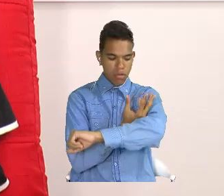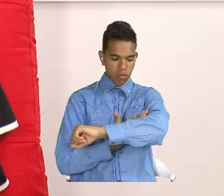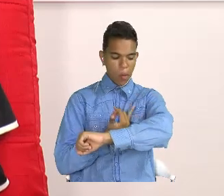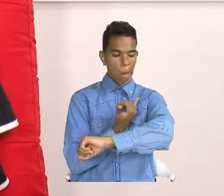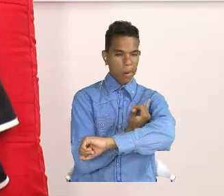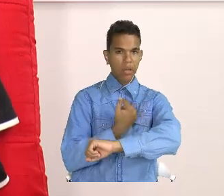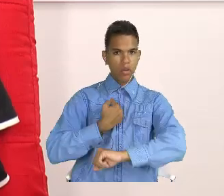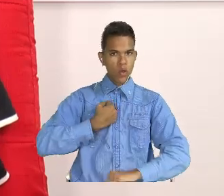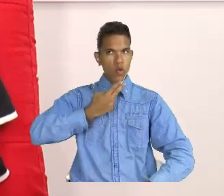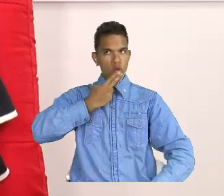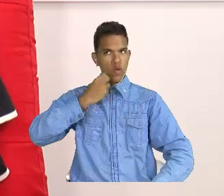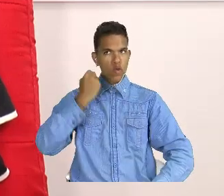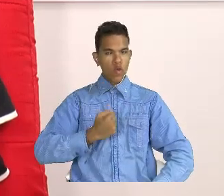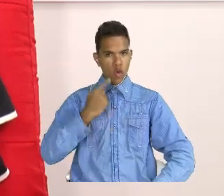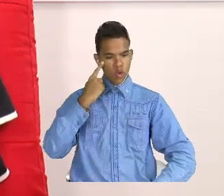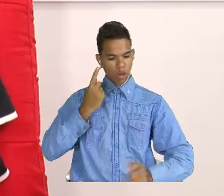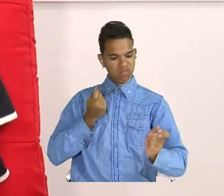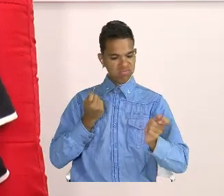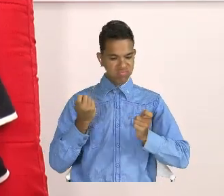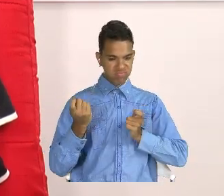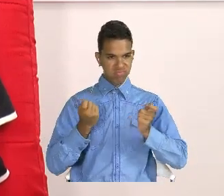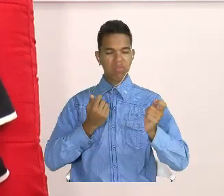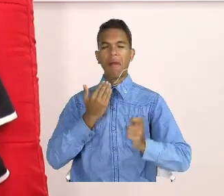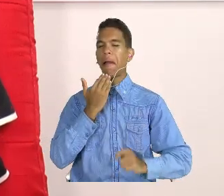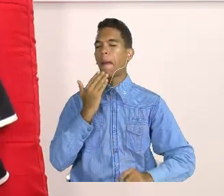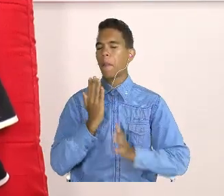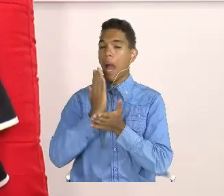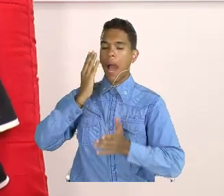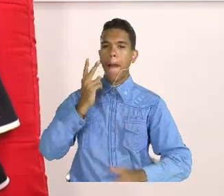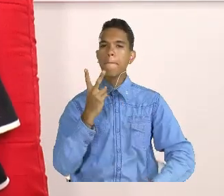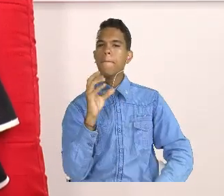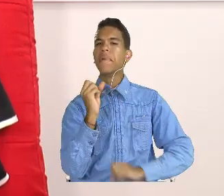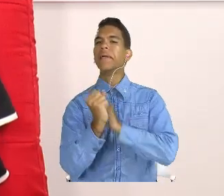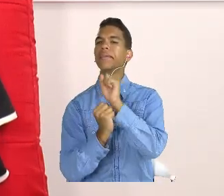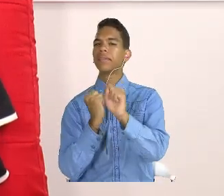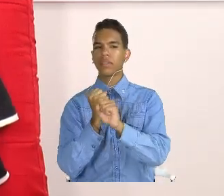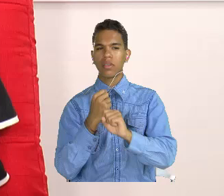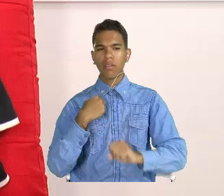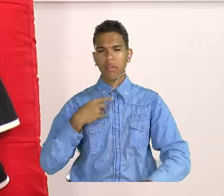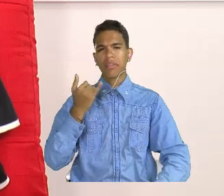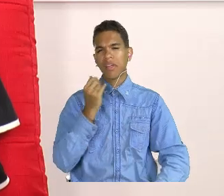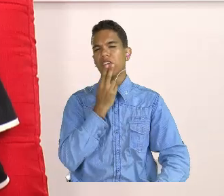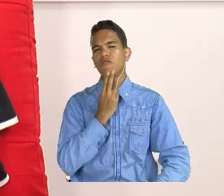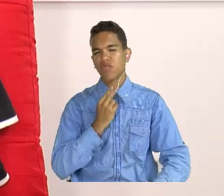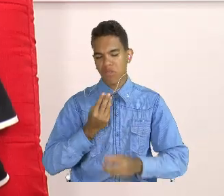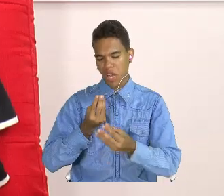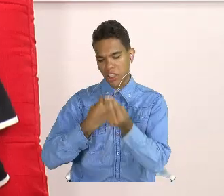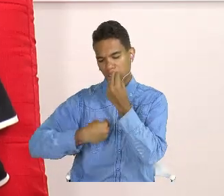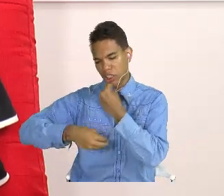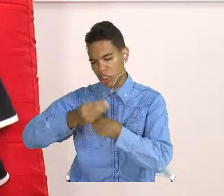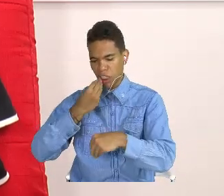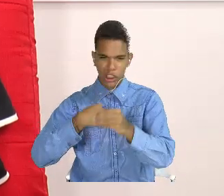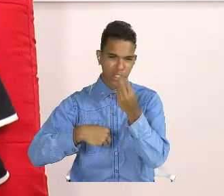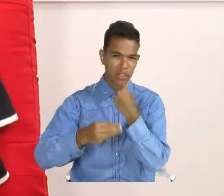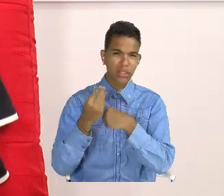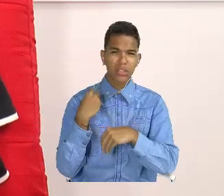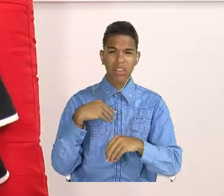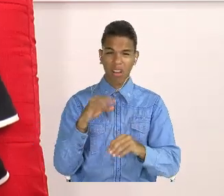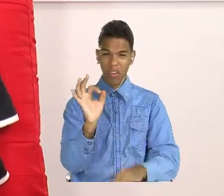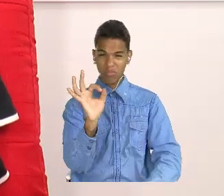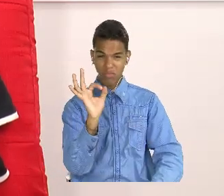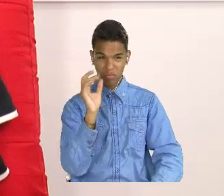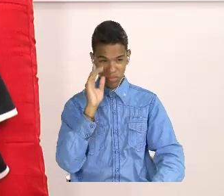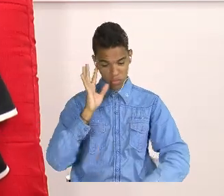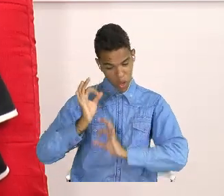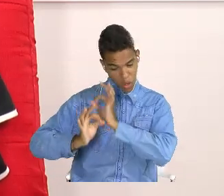estado de salud a partir de los 20 años, por ejemplo, cuando ya ha consumido azúcares, no ha tenido una adecuada alimentación,